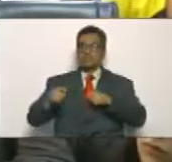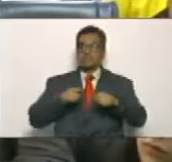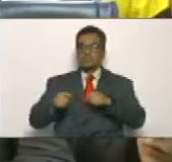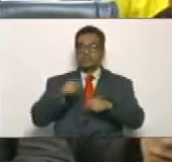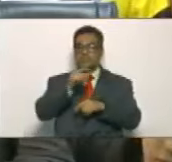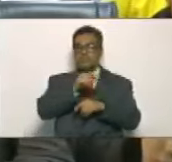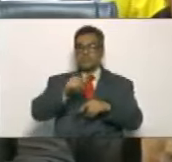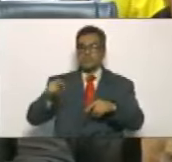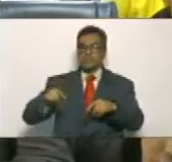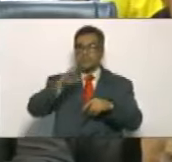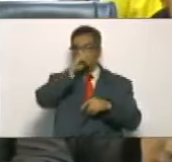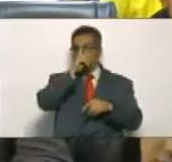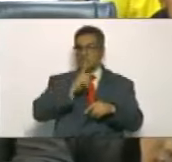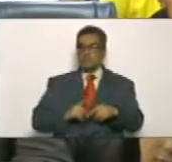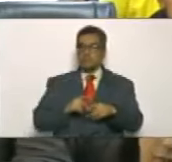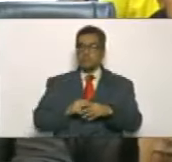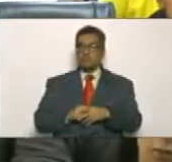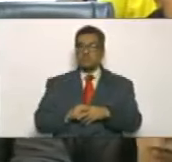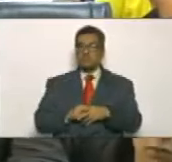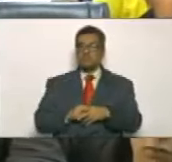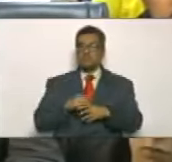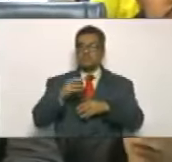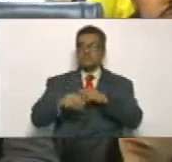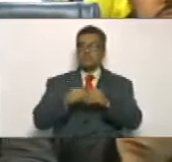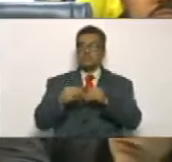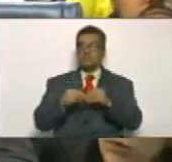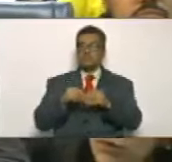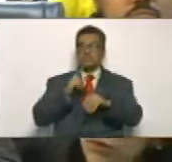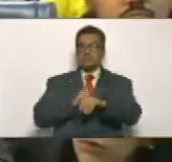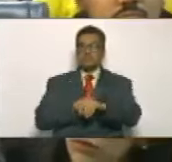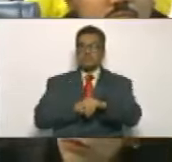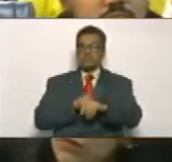las personas con discapacidad en la forma y en el